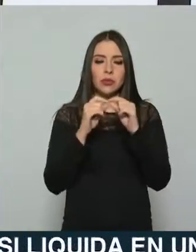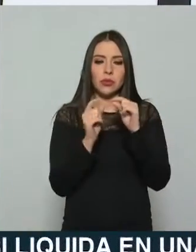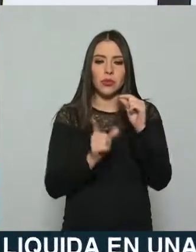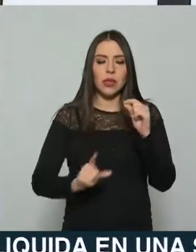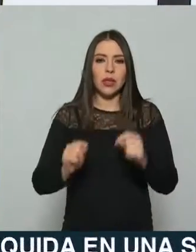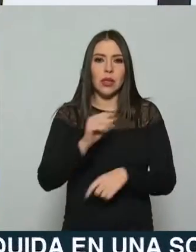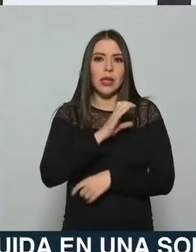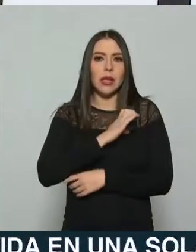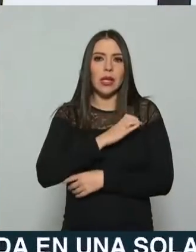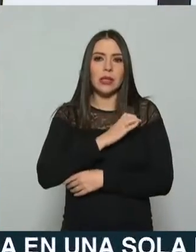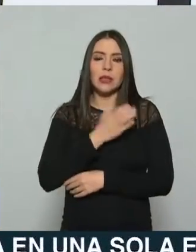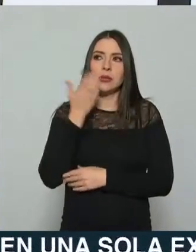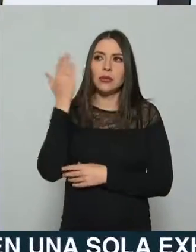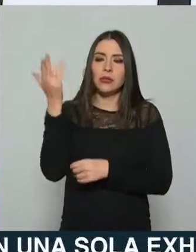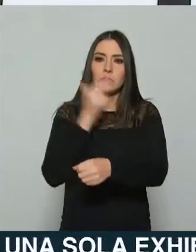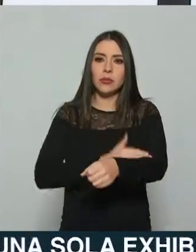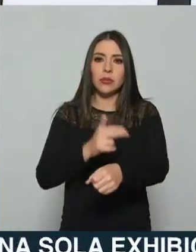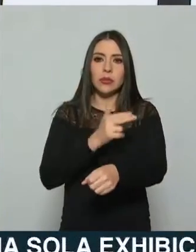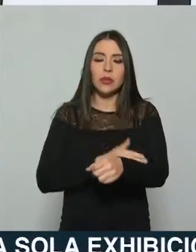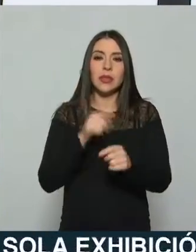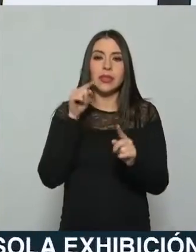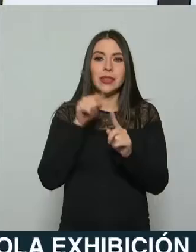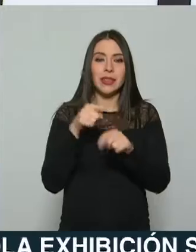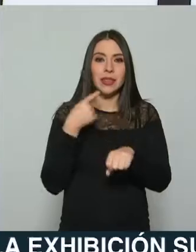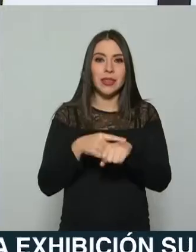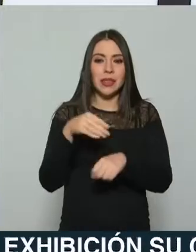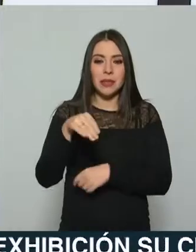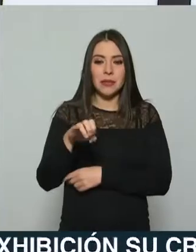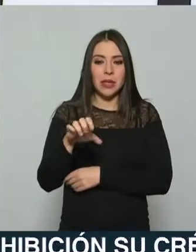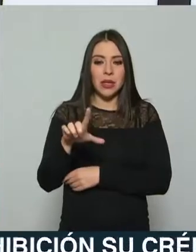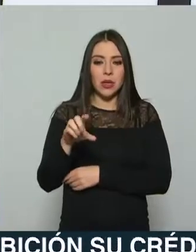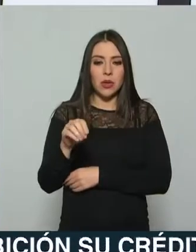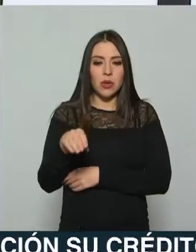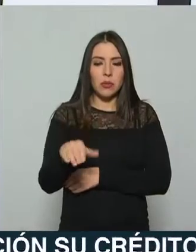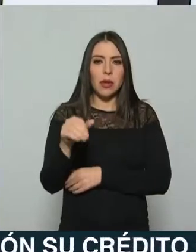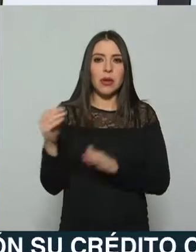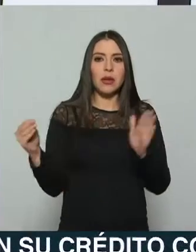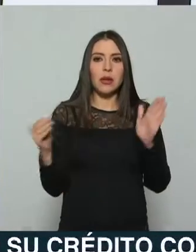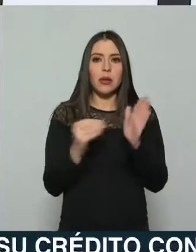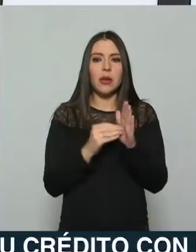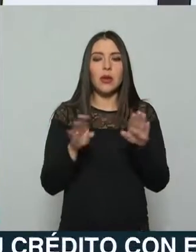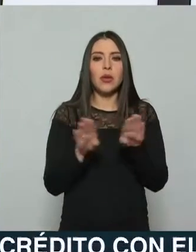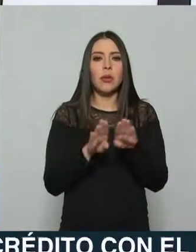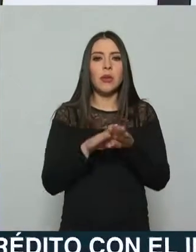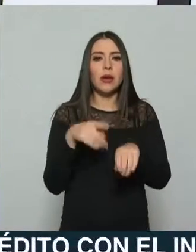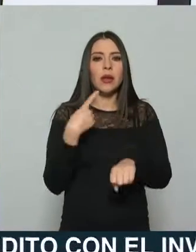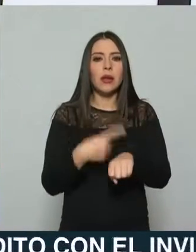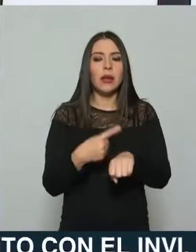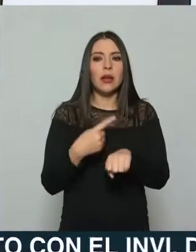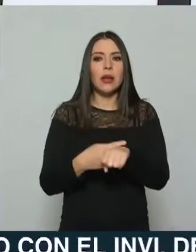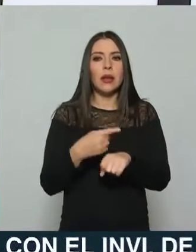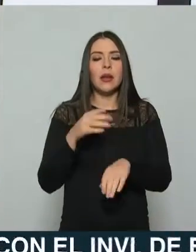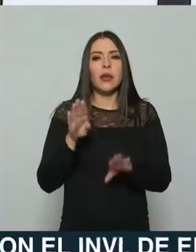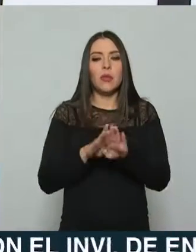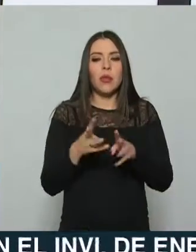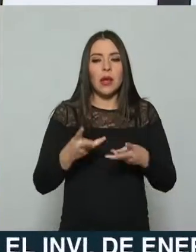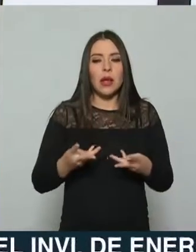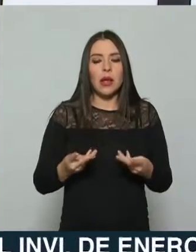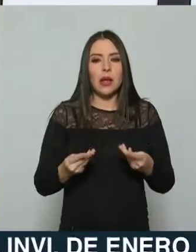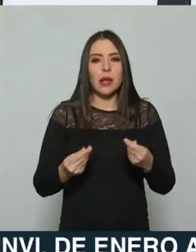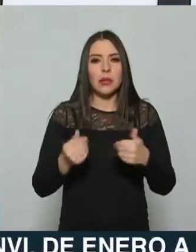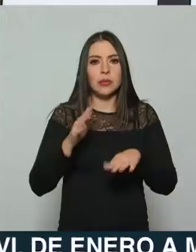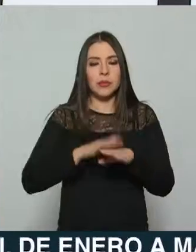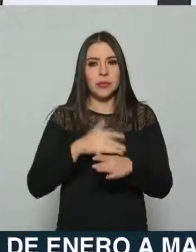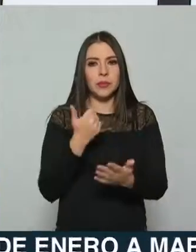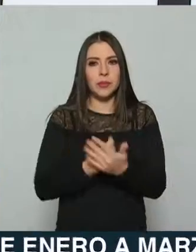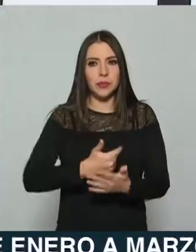Consejo de Salubridad General para que el mieloma múltiple estuviera considerado como una enfermedad que causa gasto catastrófico y estuviera